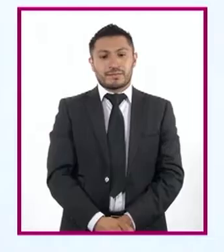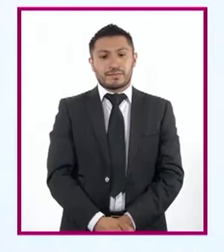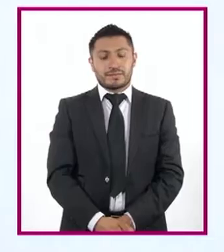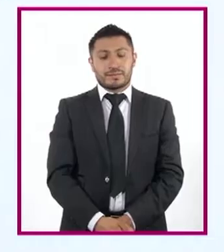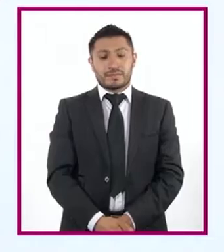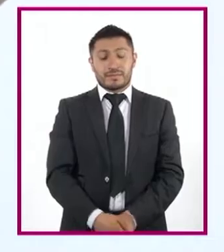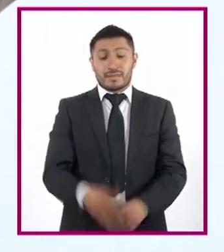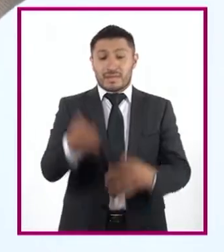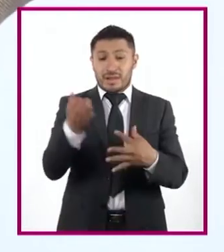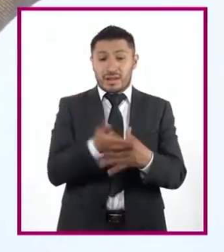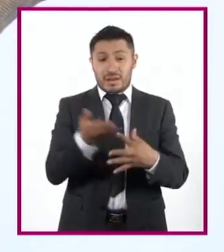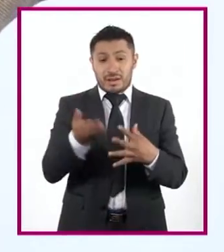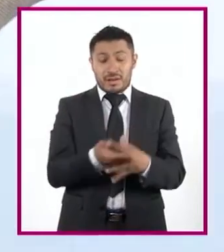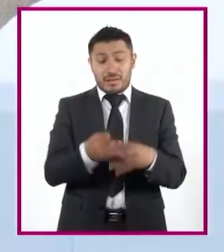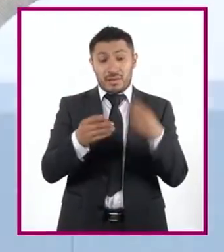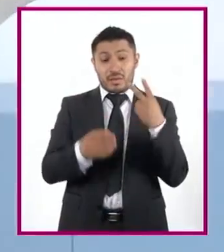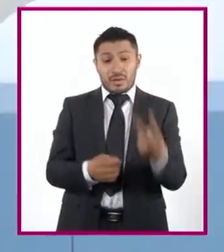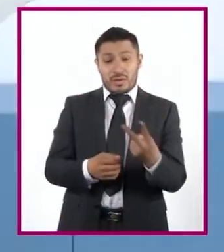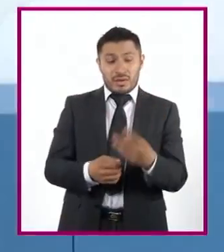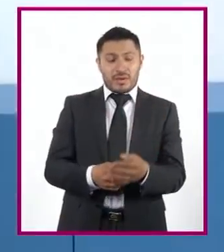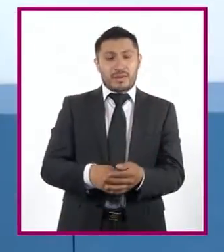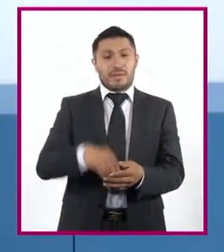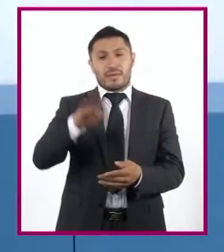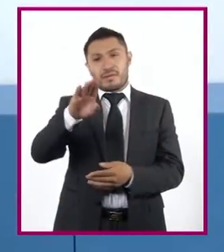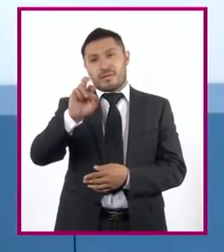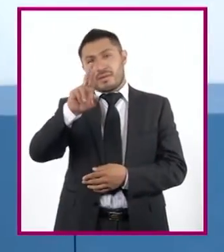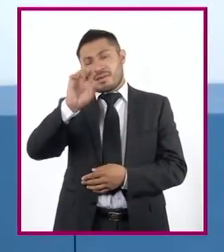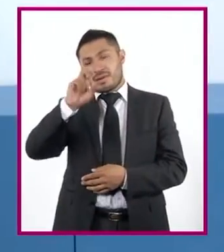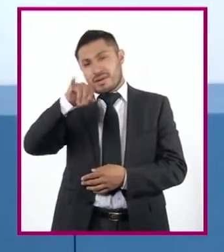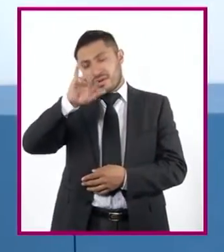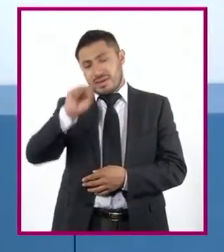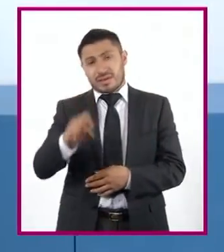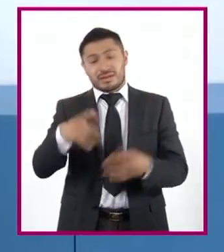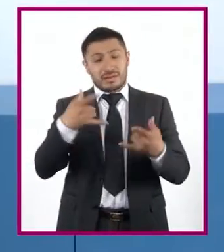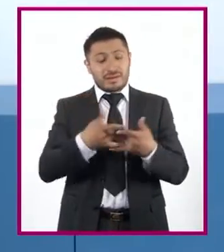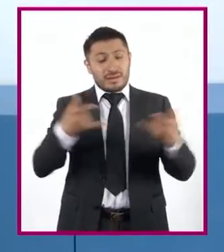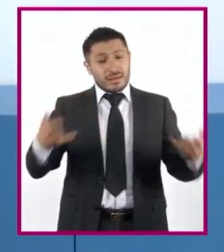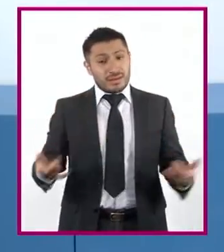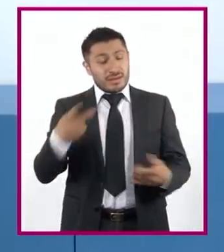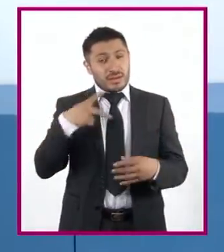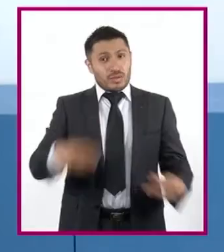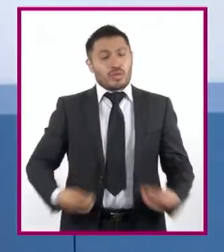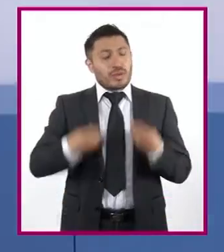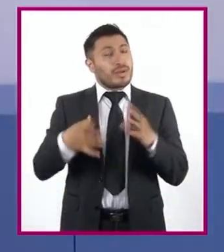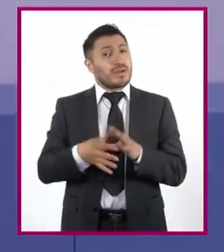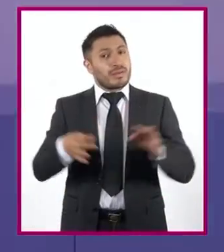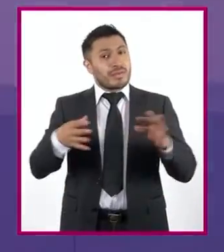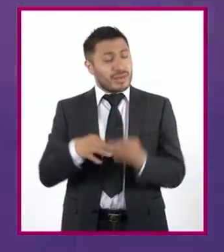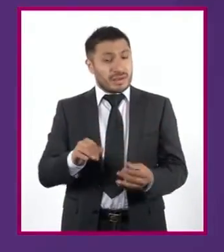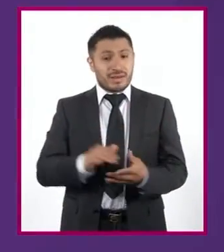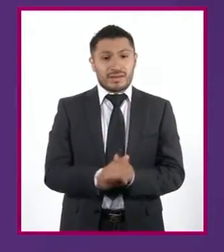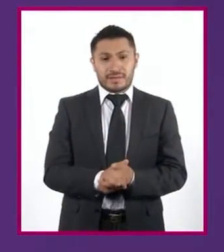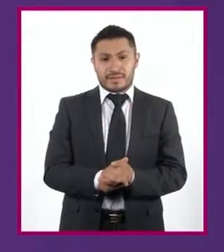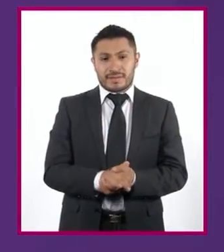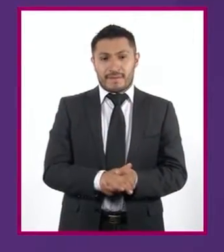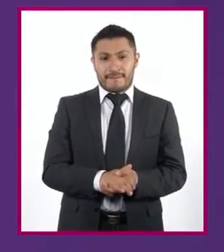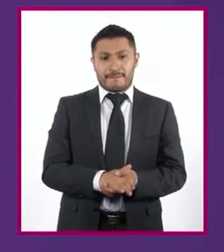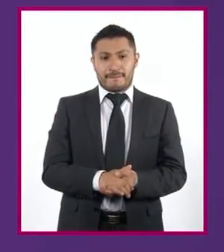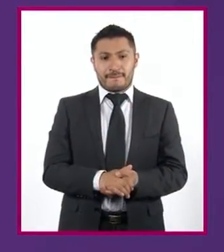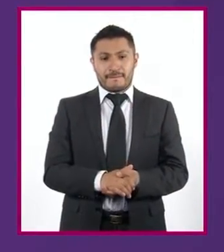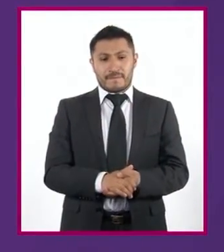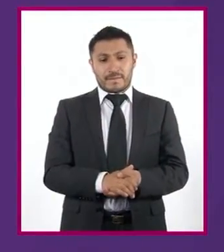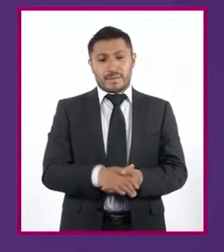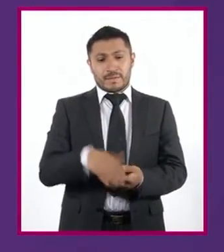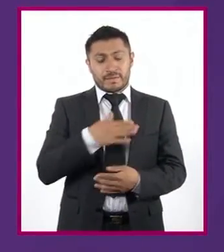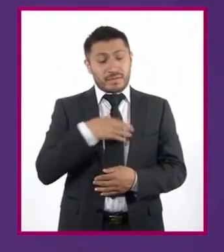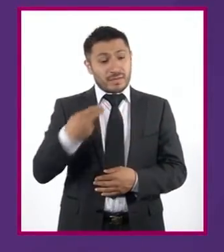En el capítulo 2, Beremis cuenta la historia de su vida y de los prodigiosos cálculos que realizaba. Me